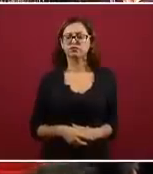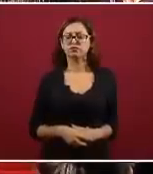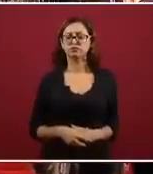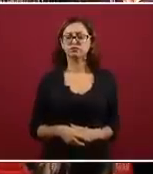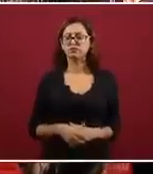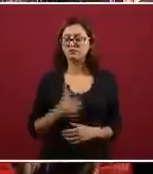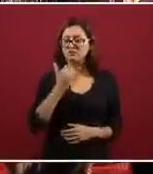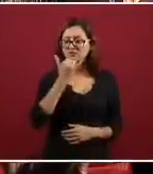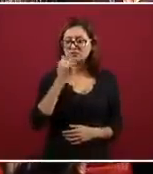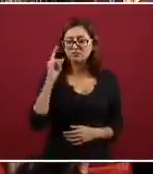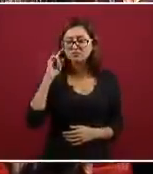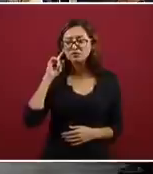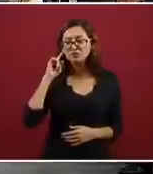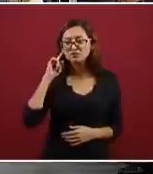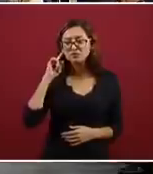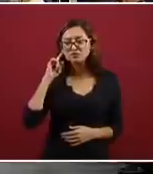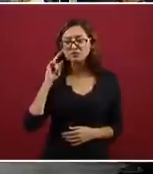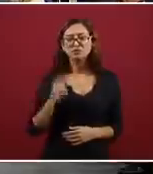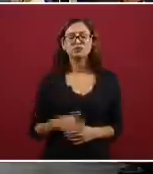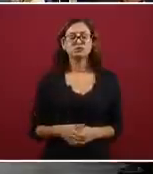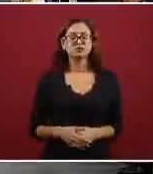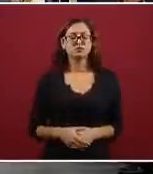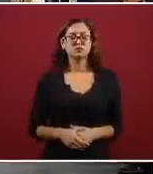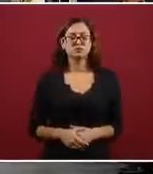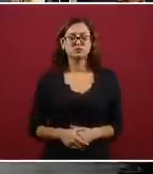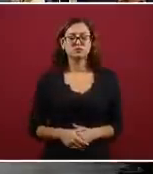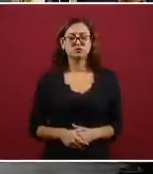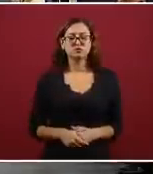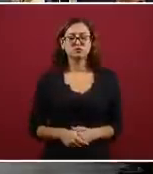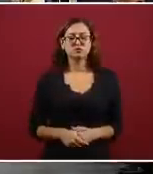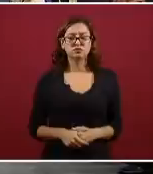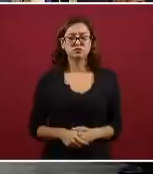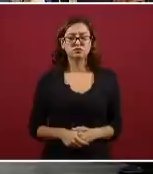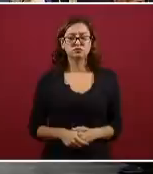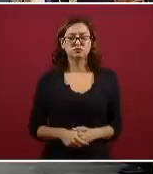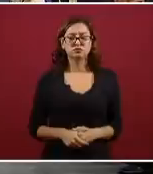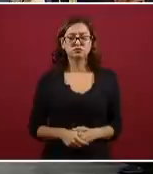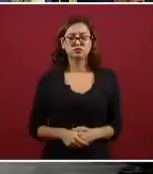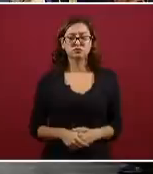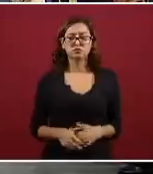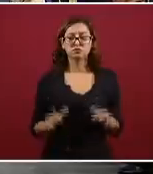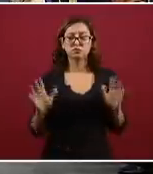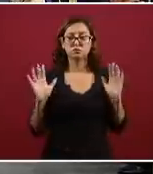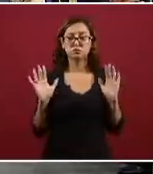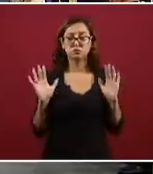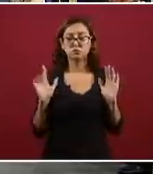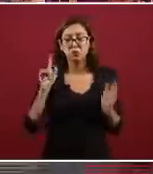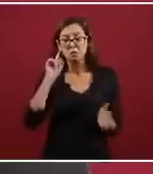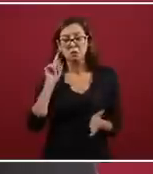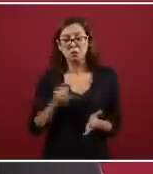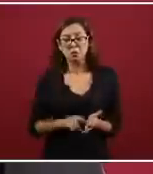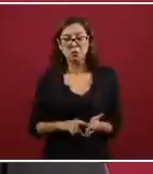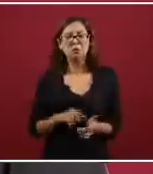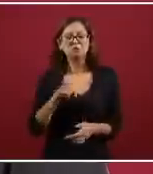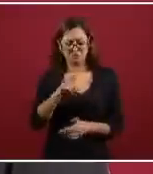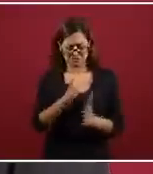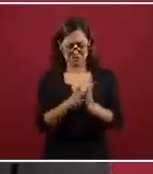¿Perdón? También acaba de decir que debió de haber ganado. Bueno, yo creo que debió haber sido así. Pero ahí está en el